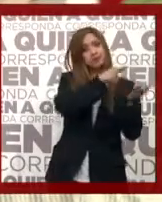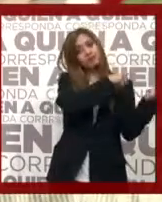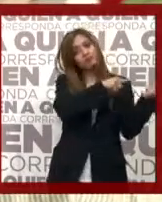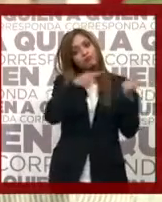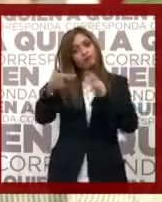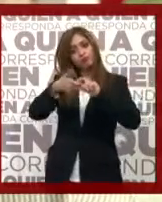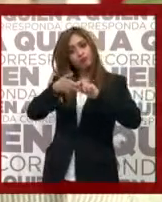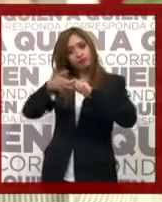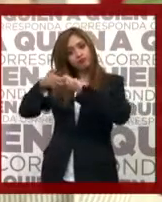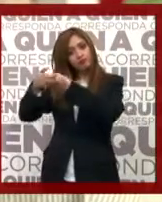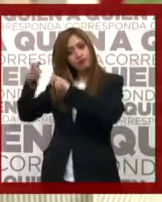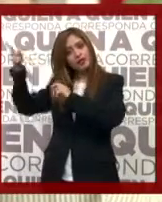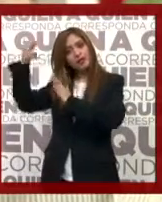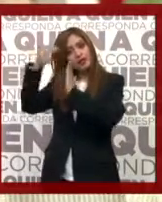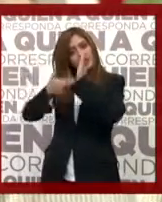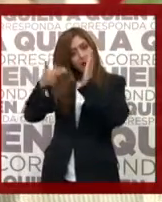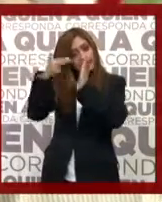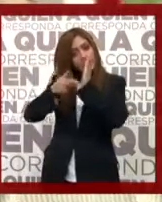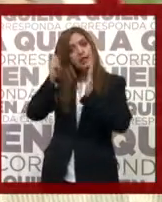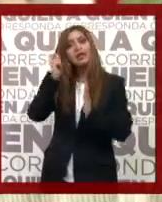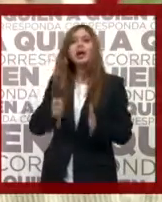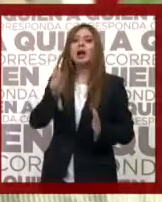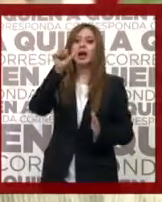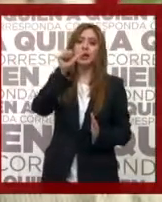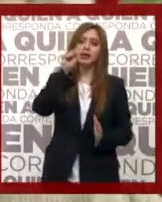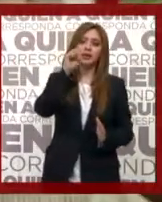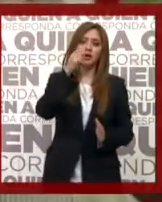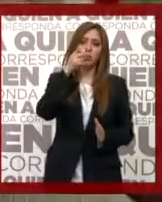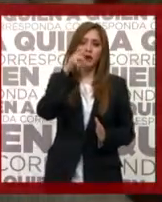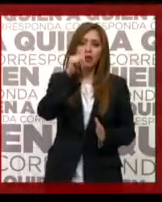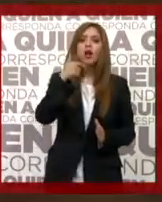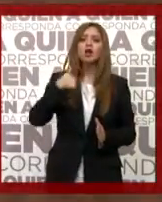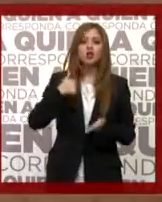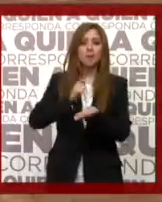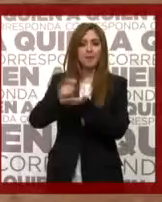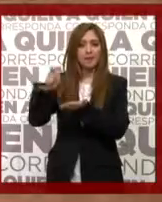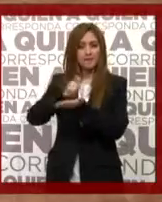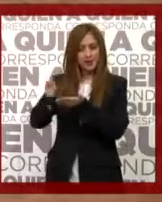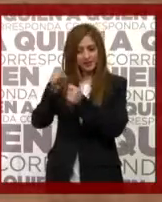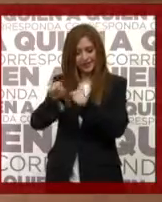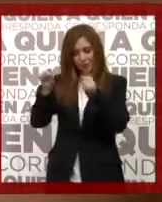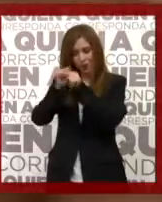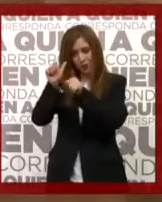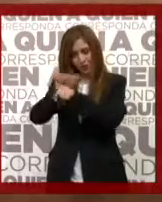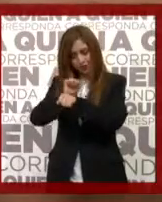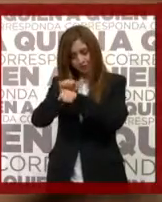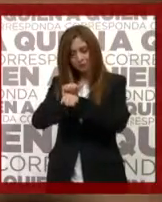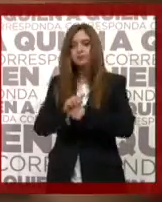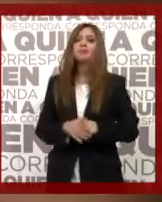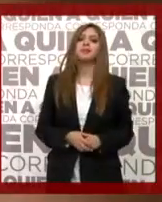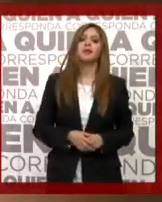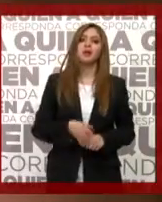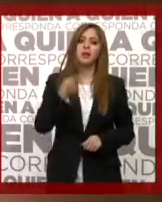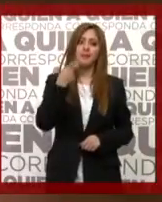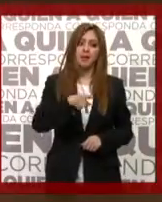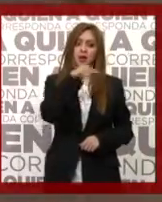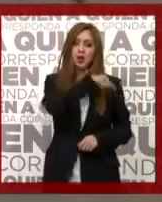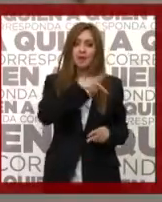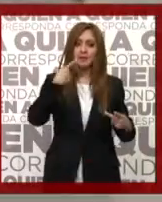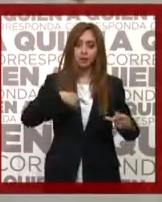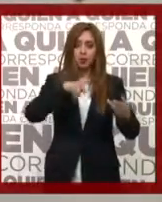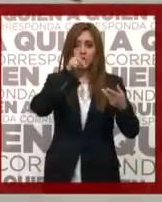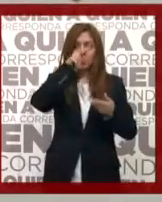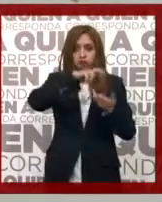vehículo y llevarlo al taller que se me asignó por la aseguradora, la cual yo estaba pagando. Afirma que esta persona recogió el vehículo